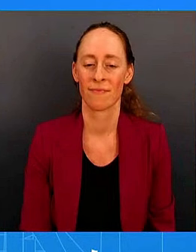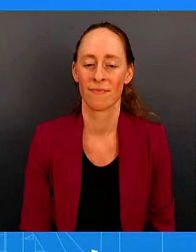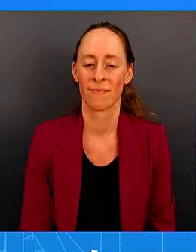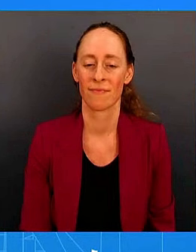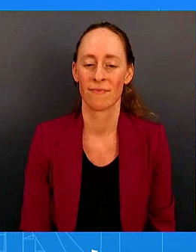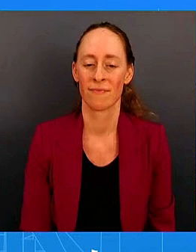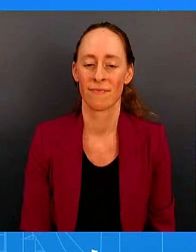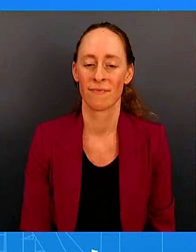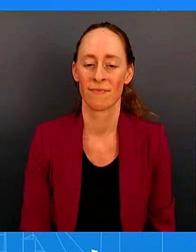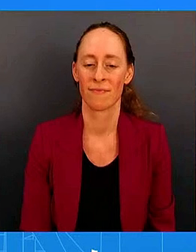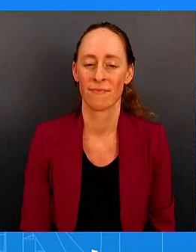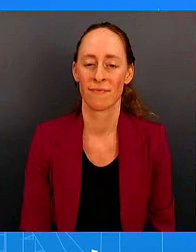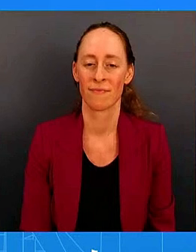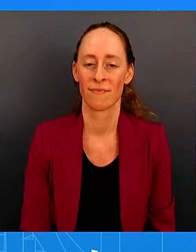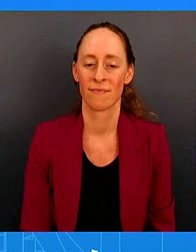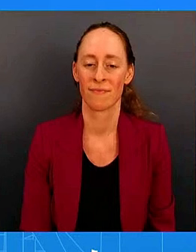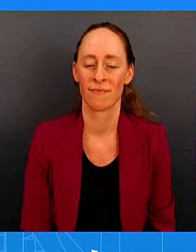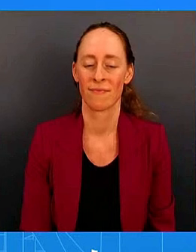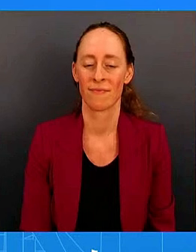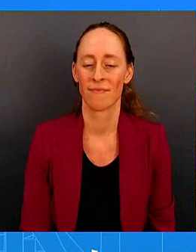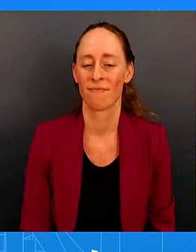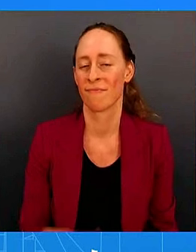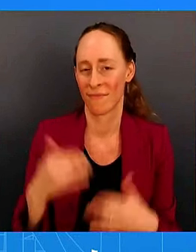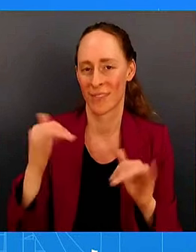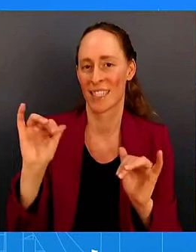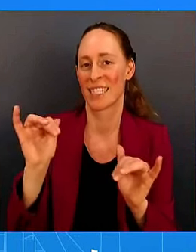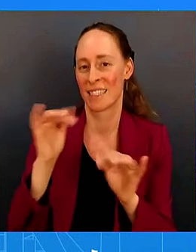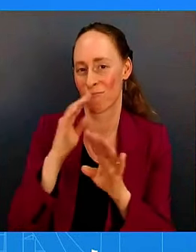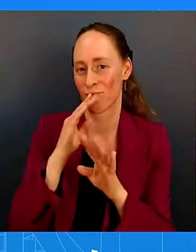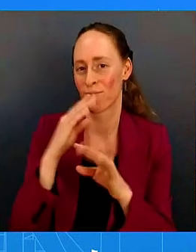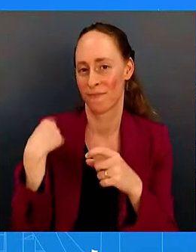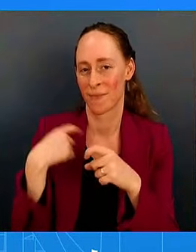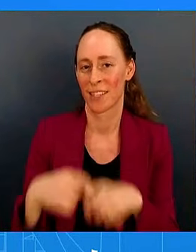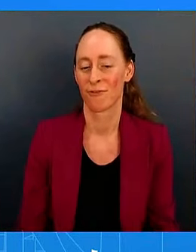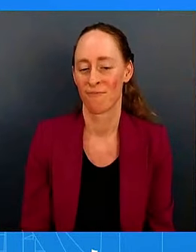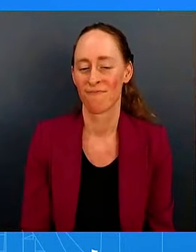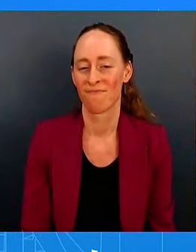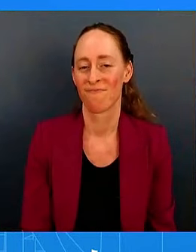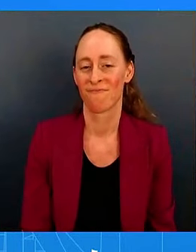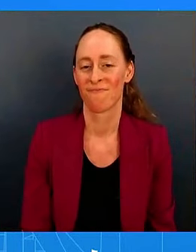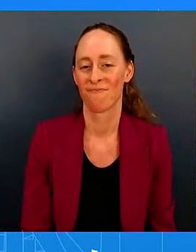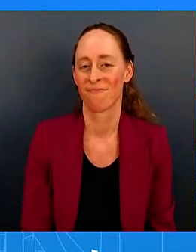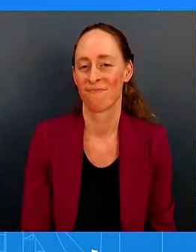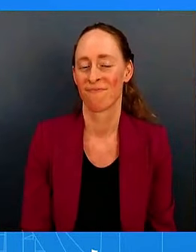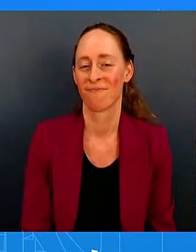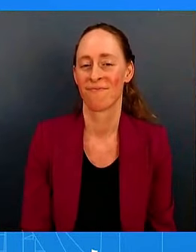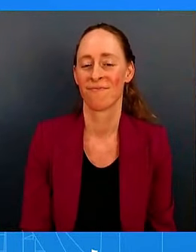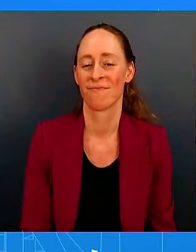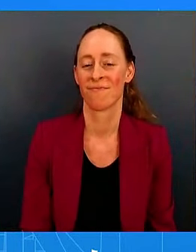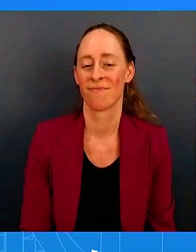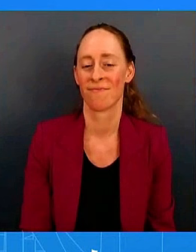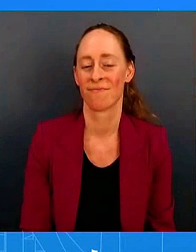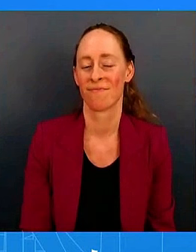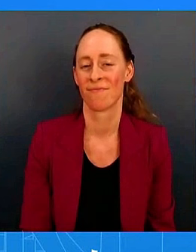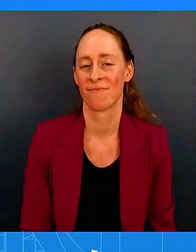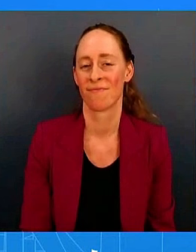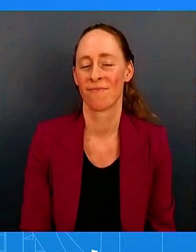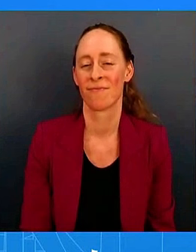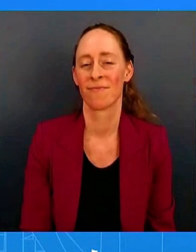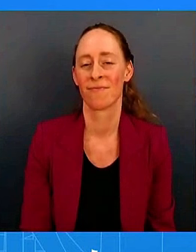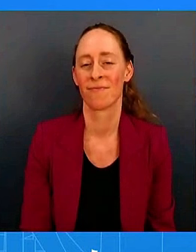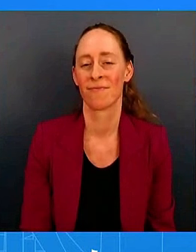Hemos apoyado a las pequeñas empresas latinas que ahora experimentan el ritmo de crecimiento más rápido en 30 años.